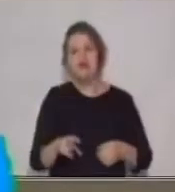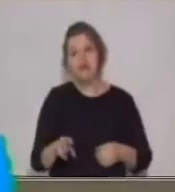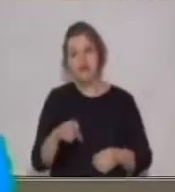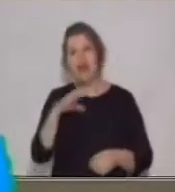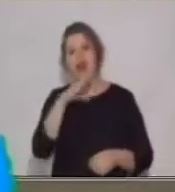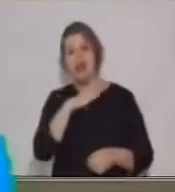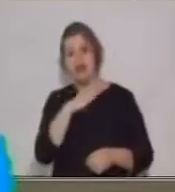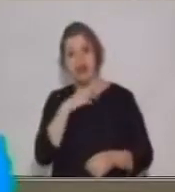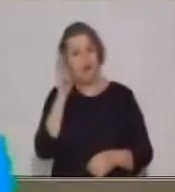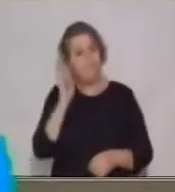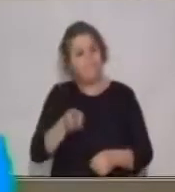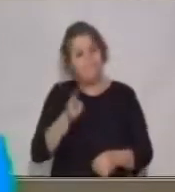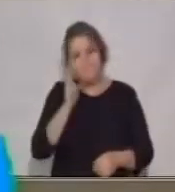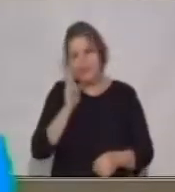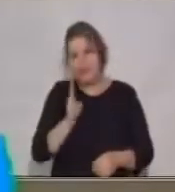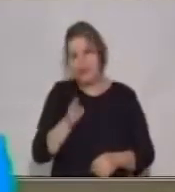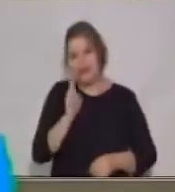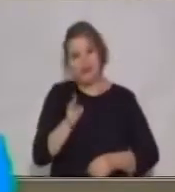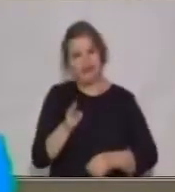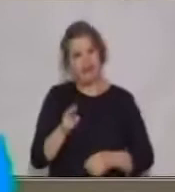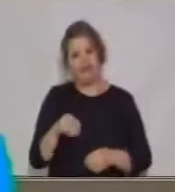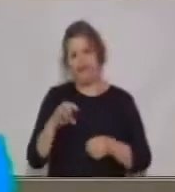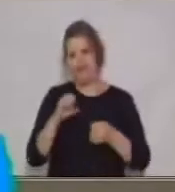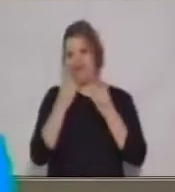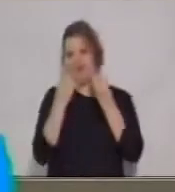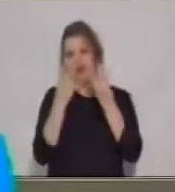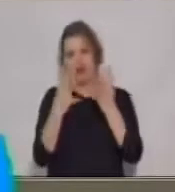Tienen la misma coordenada del foco, menos 2,